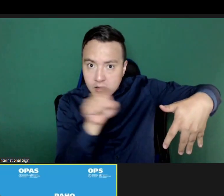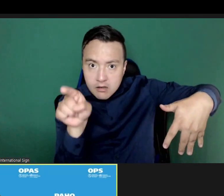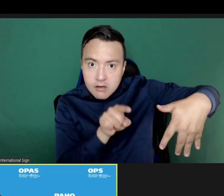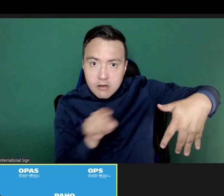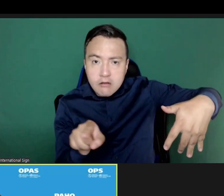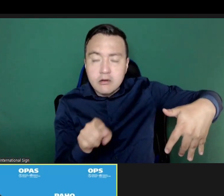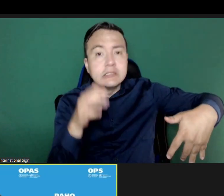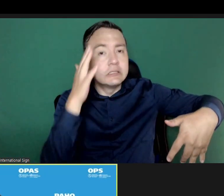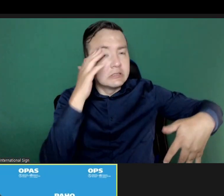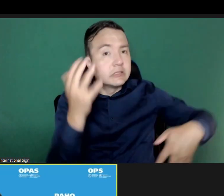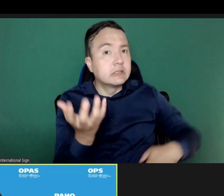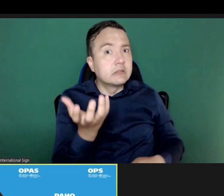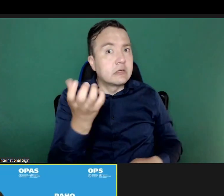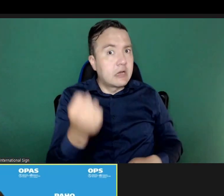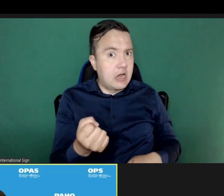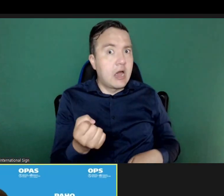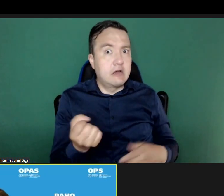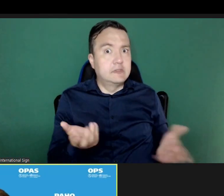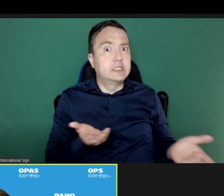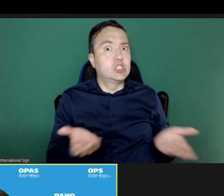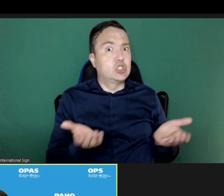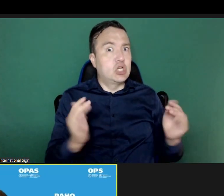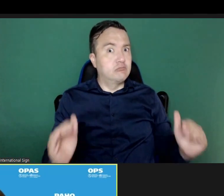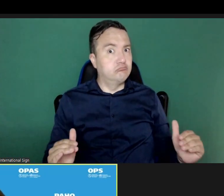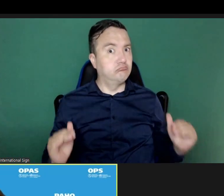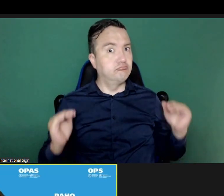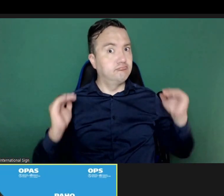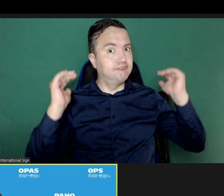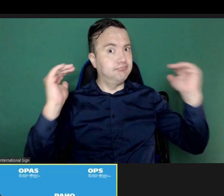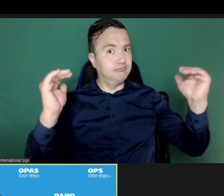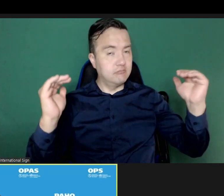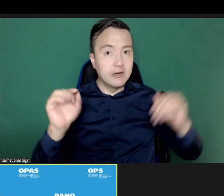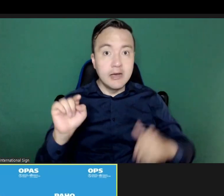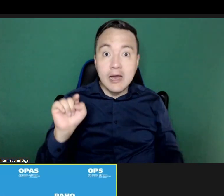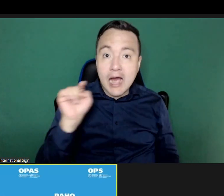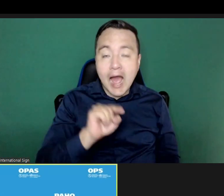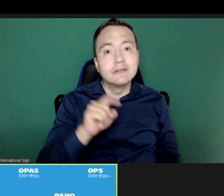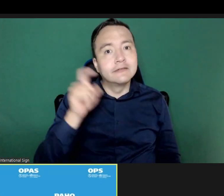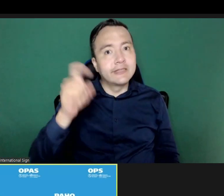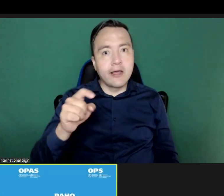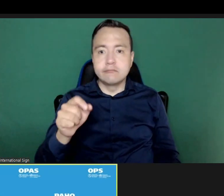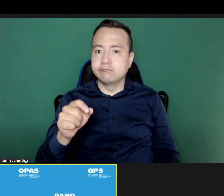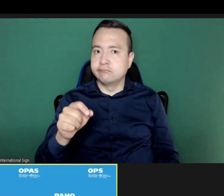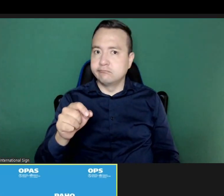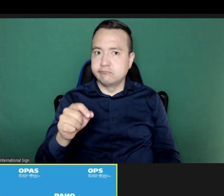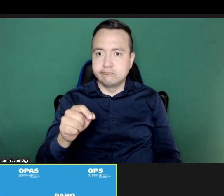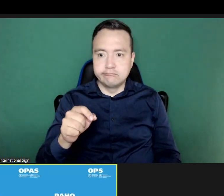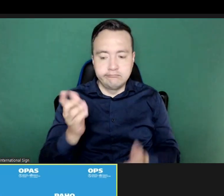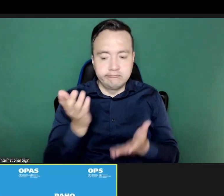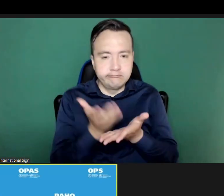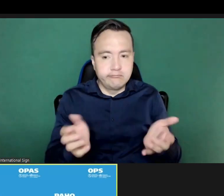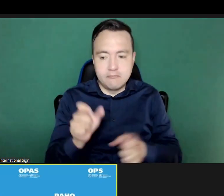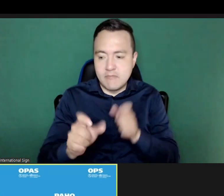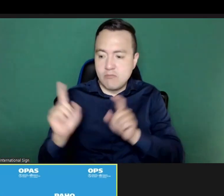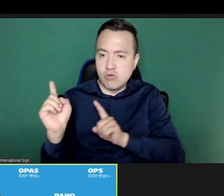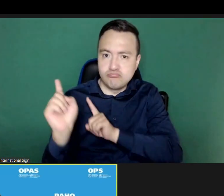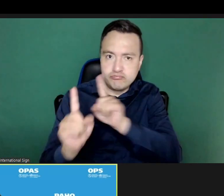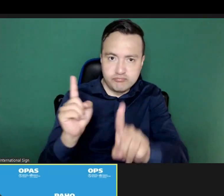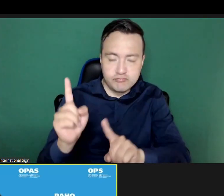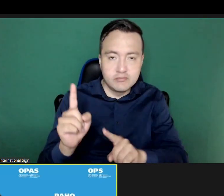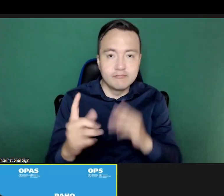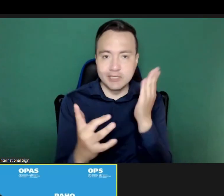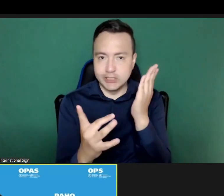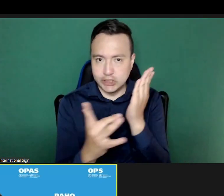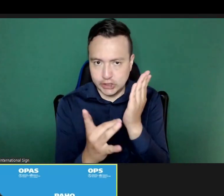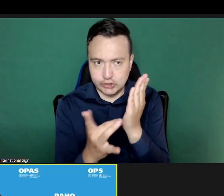nivel exigen más y más recursos, puesto que se usa cada vez más tecnología